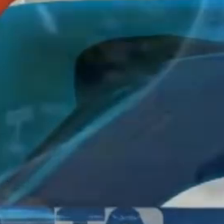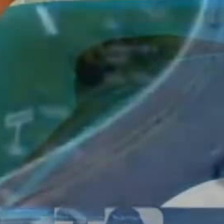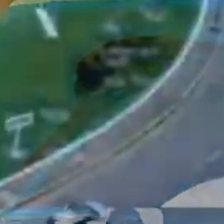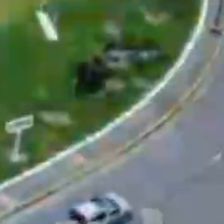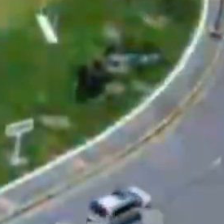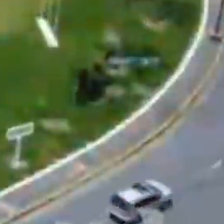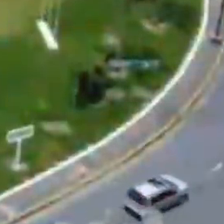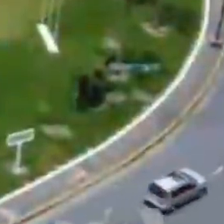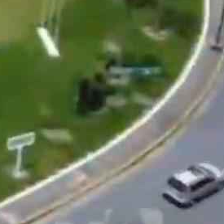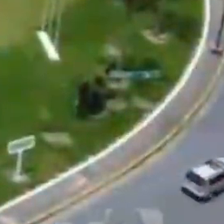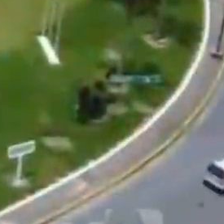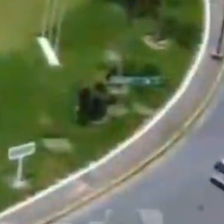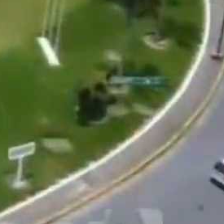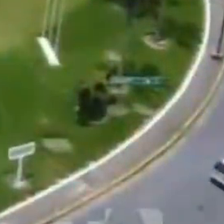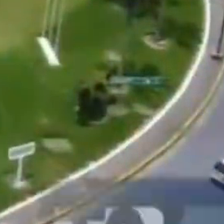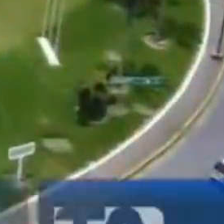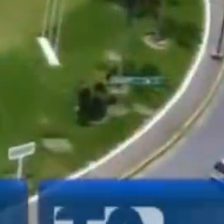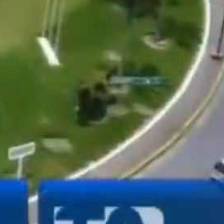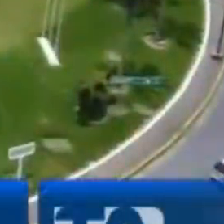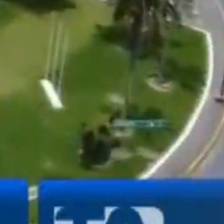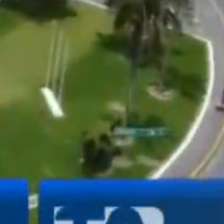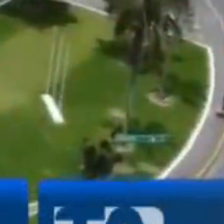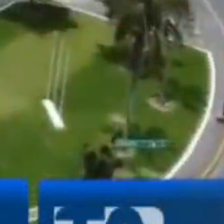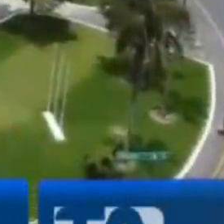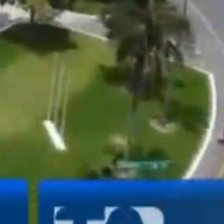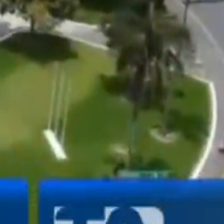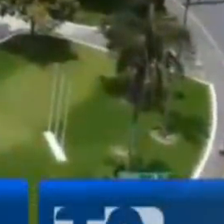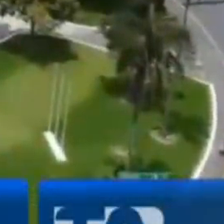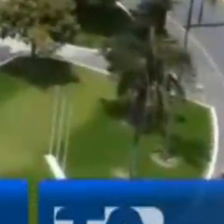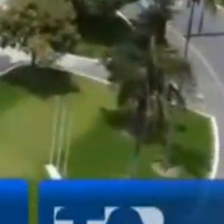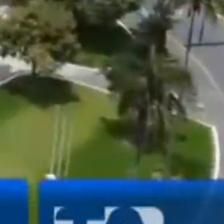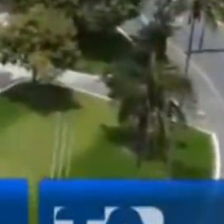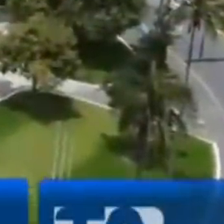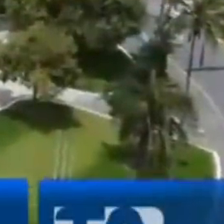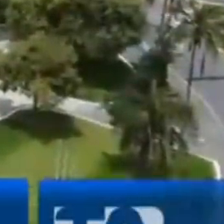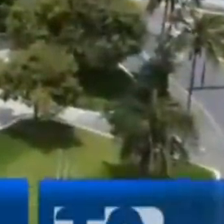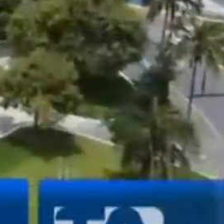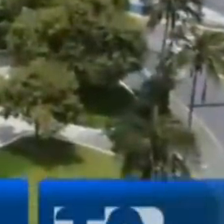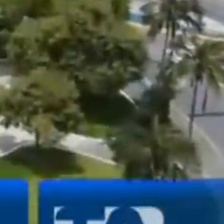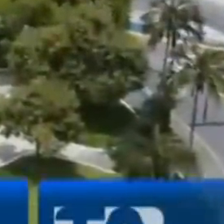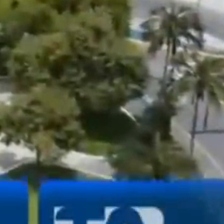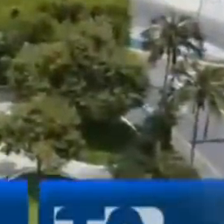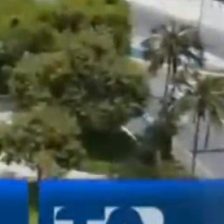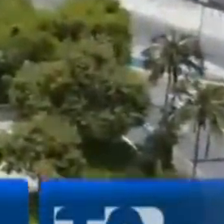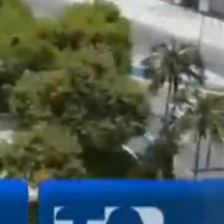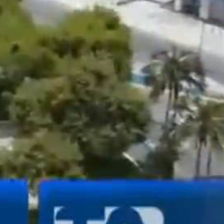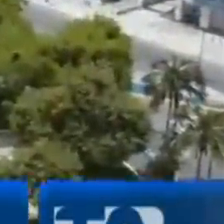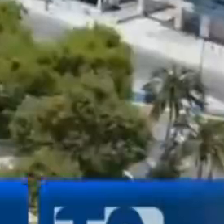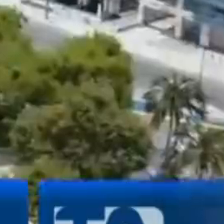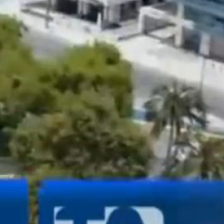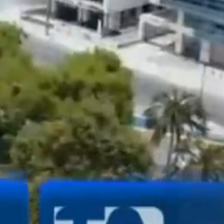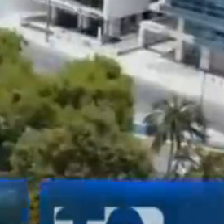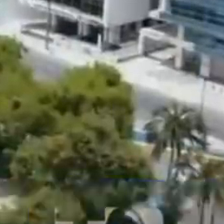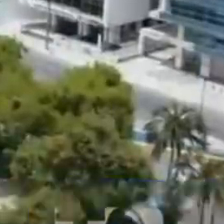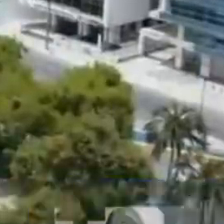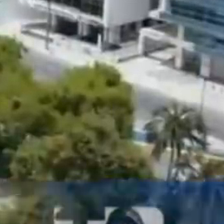...24 horas es retransmitido por EXA 92.5 FM en Quito, una radio de la cadena Democracia.